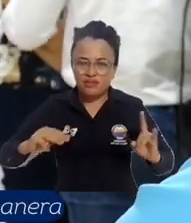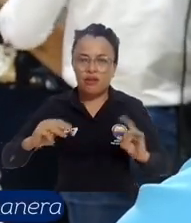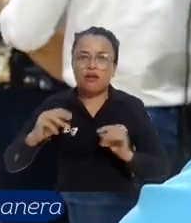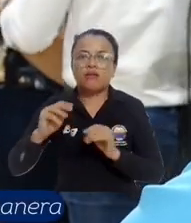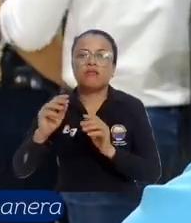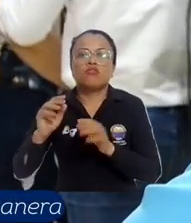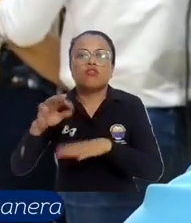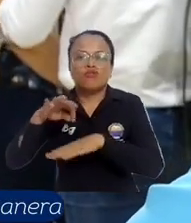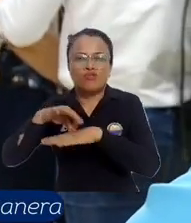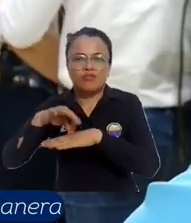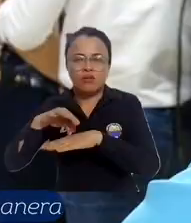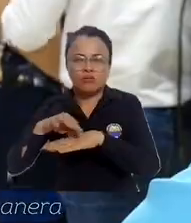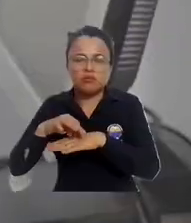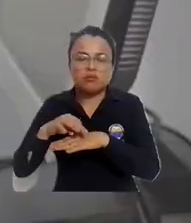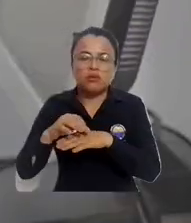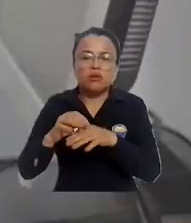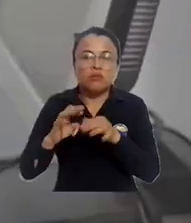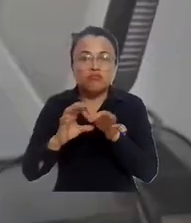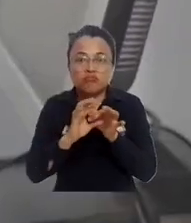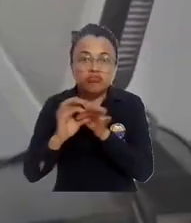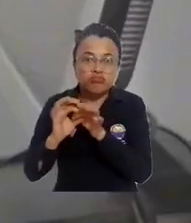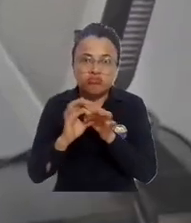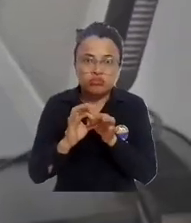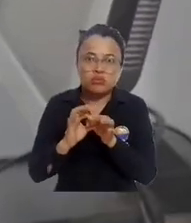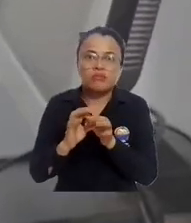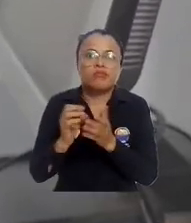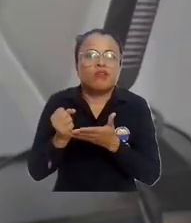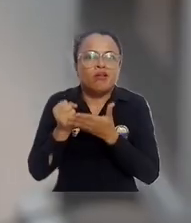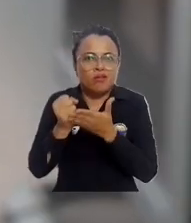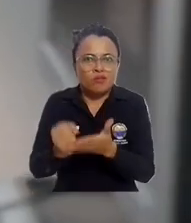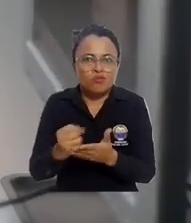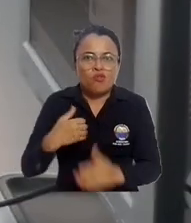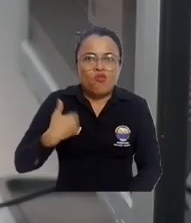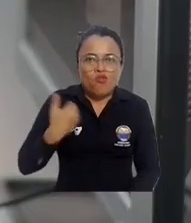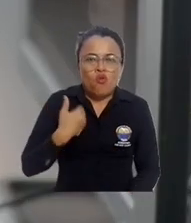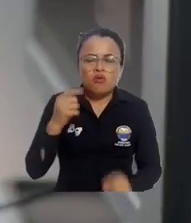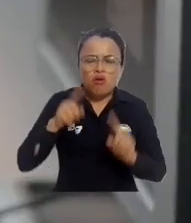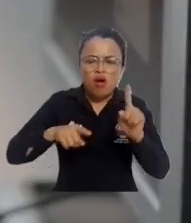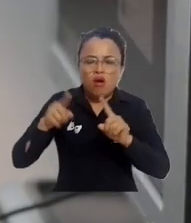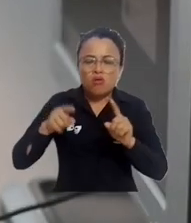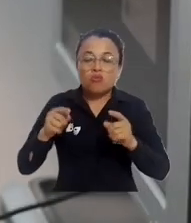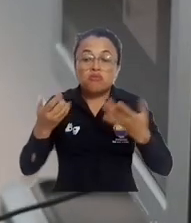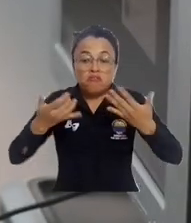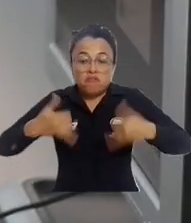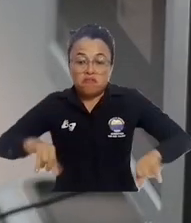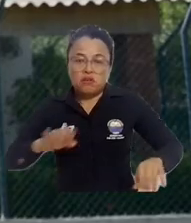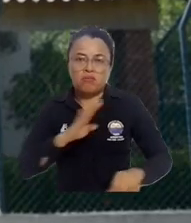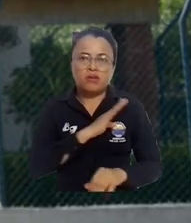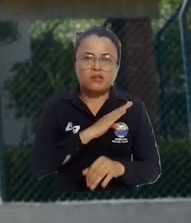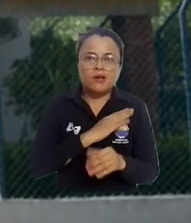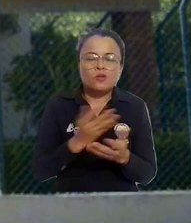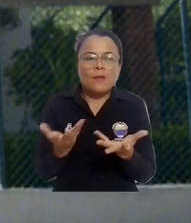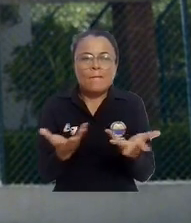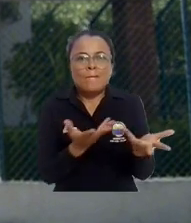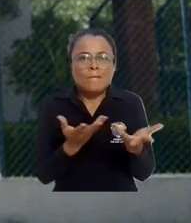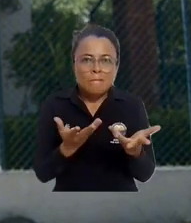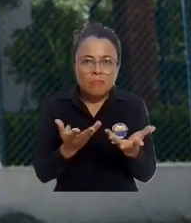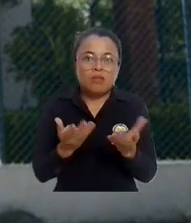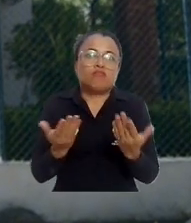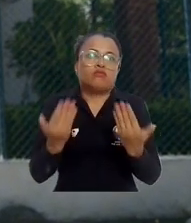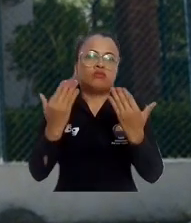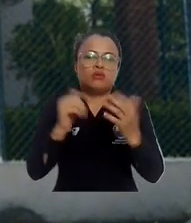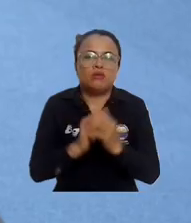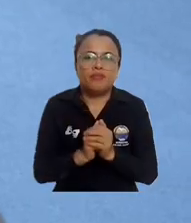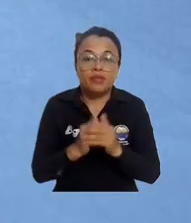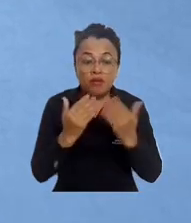ayudar a muchos y muchos de los jóvenes que aún terminan el bachillerato y no tienen donde ir pero también va a ser un impacto para